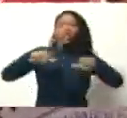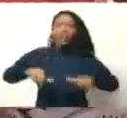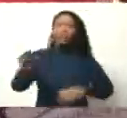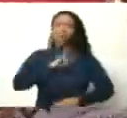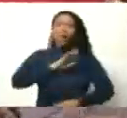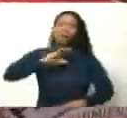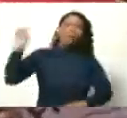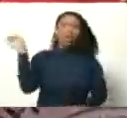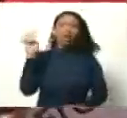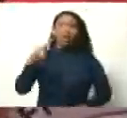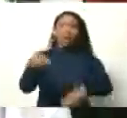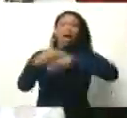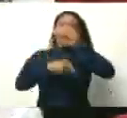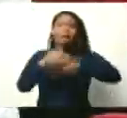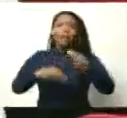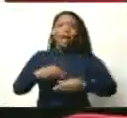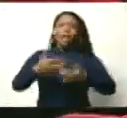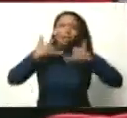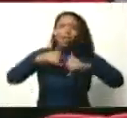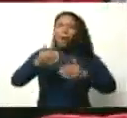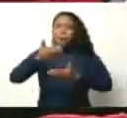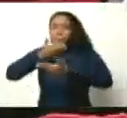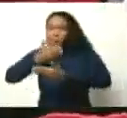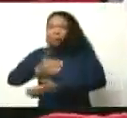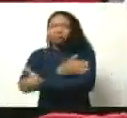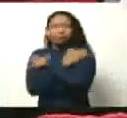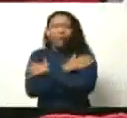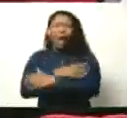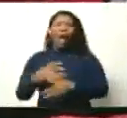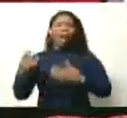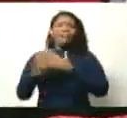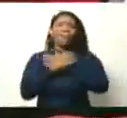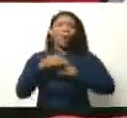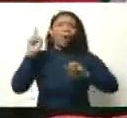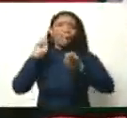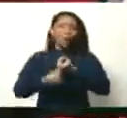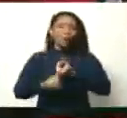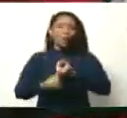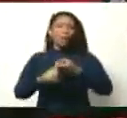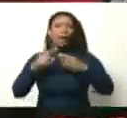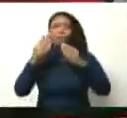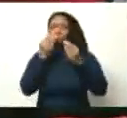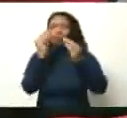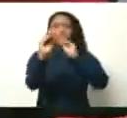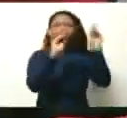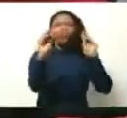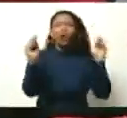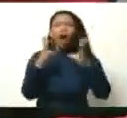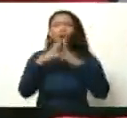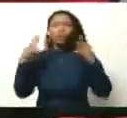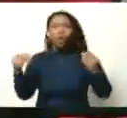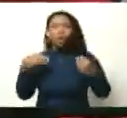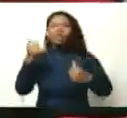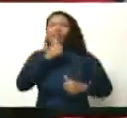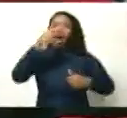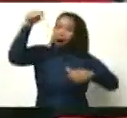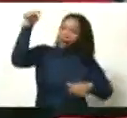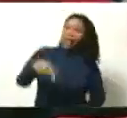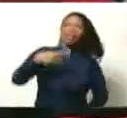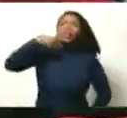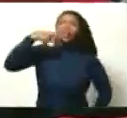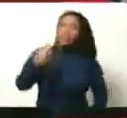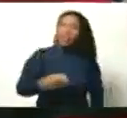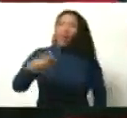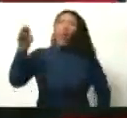venezolana, para abrazar a sus hijos, para abrazar a su esposa y para abrazarnos a todas y a todos quienes aquí